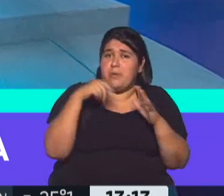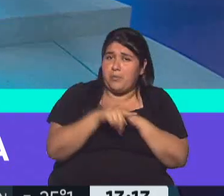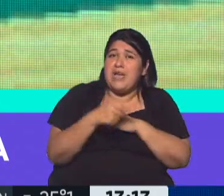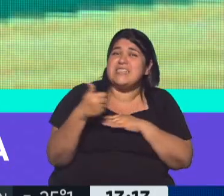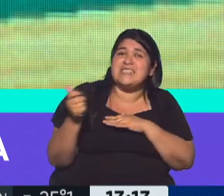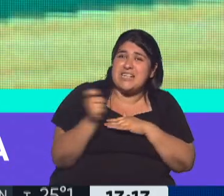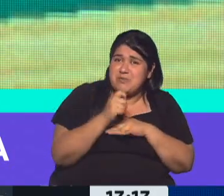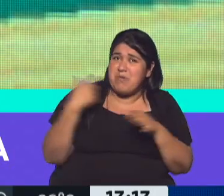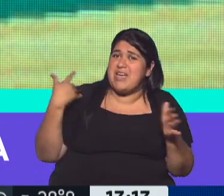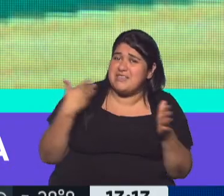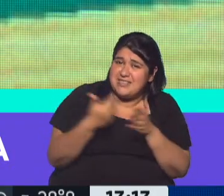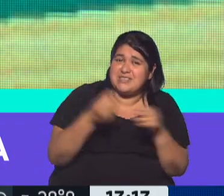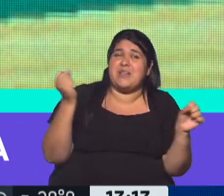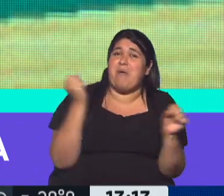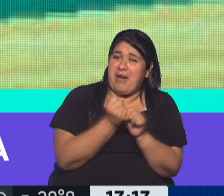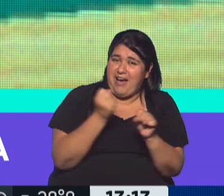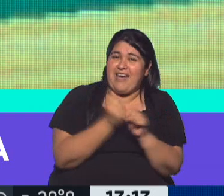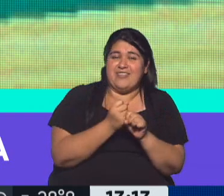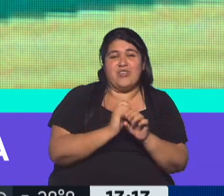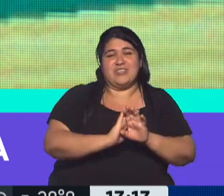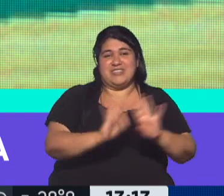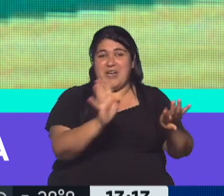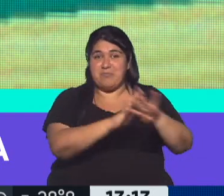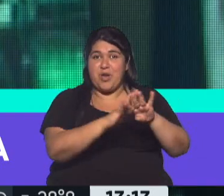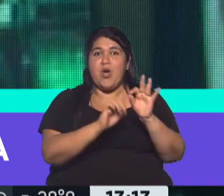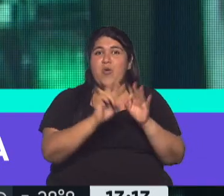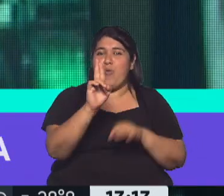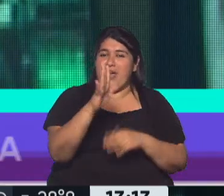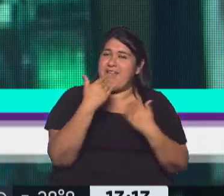de trabajo y ahí está entonces el código de ética y ahí está también el QR. Gracias, Leila. Gracias a vos.